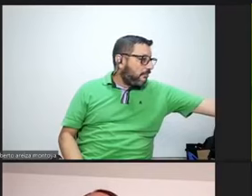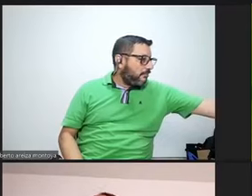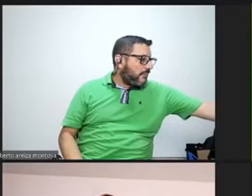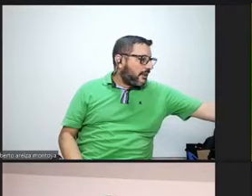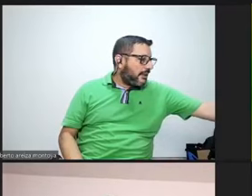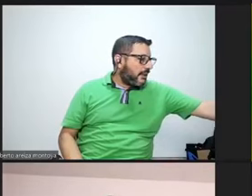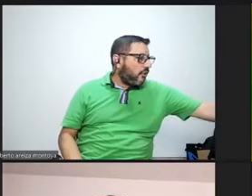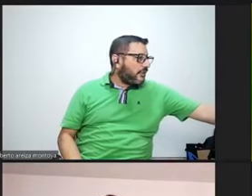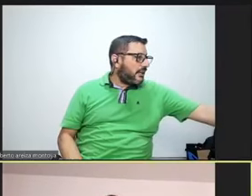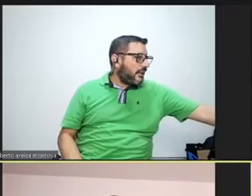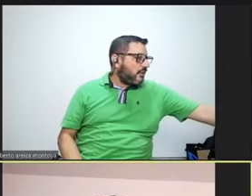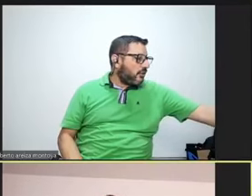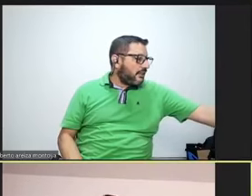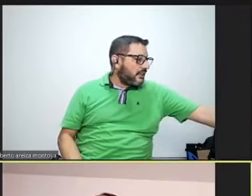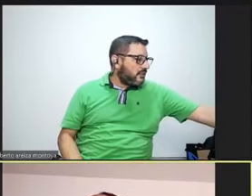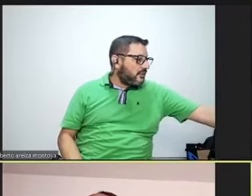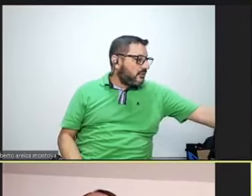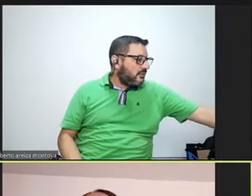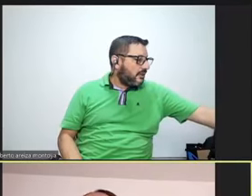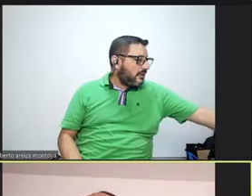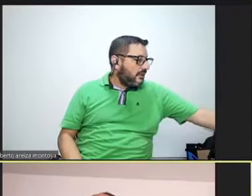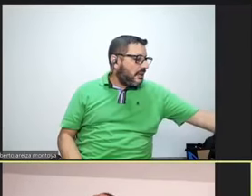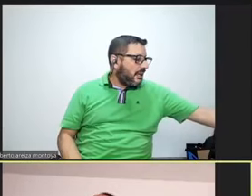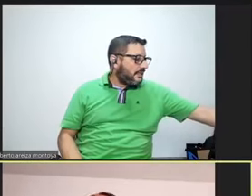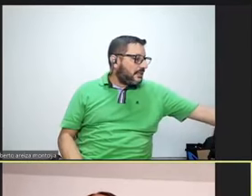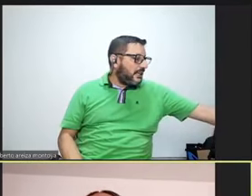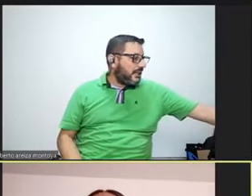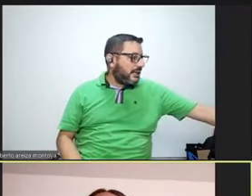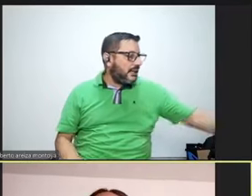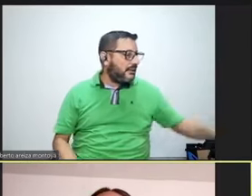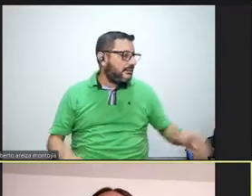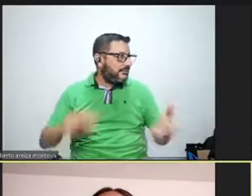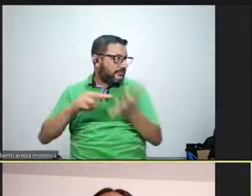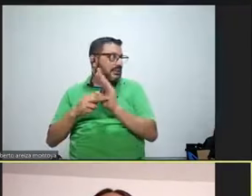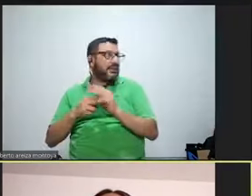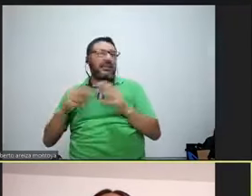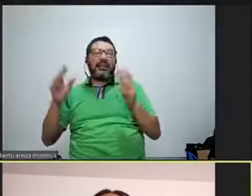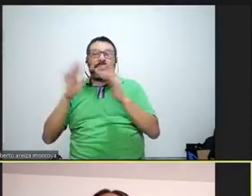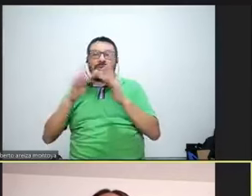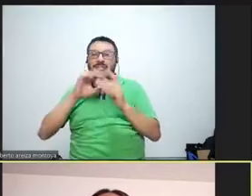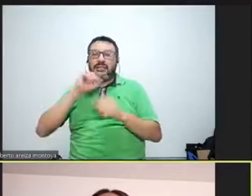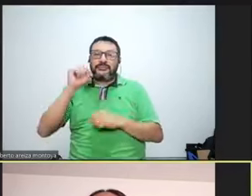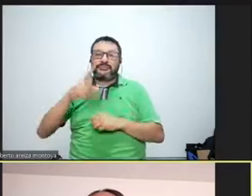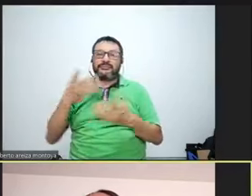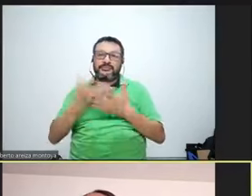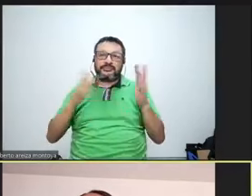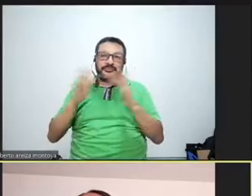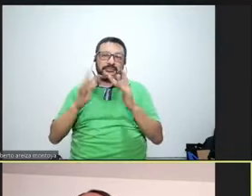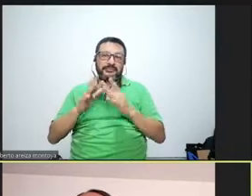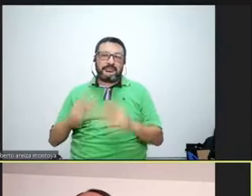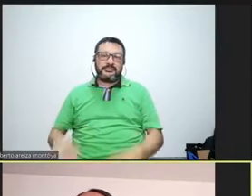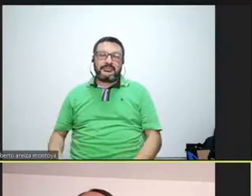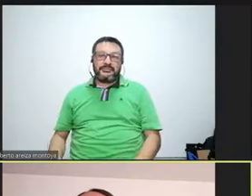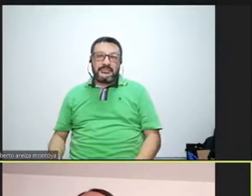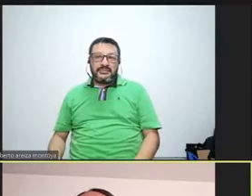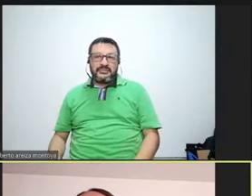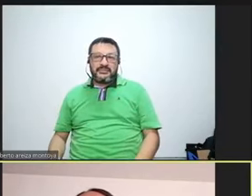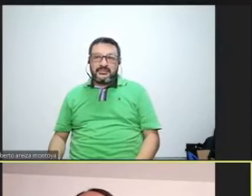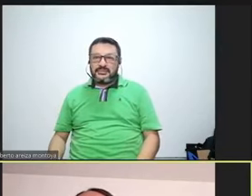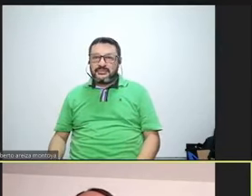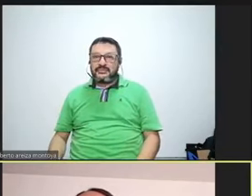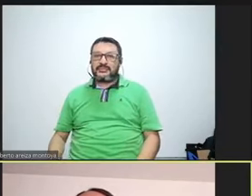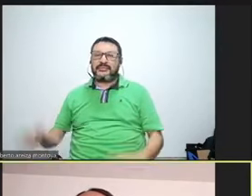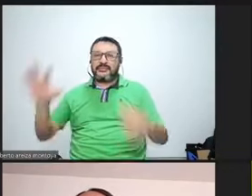viajando. Fines de semana. Tenemos tiempo, sí. Entonces, la verdad, sí, un excelente